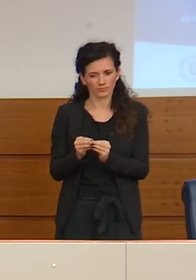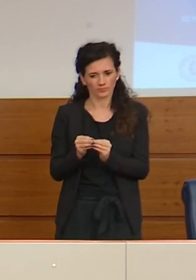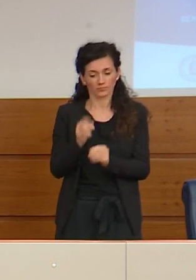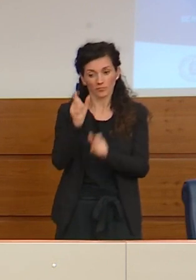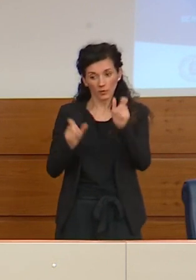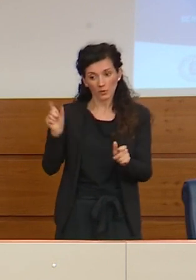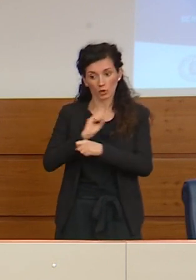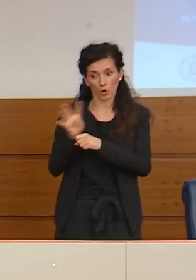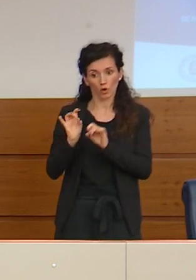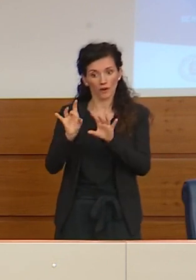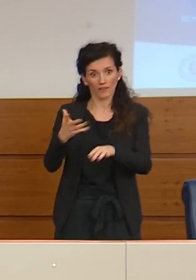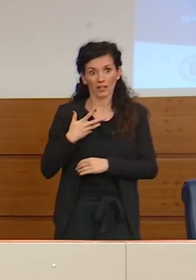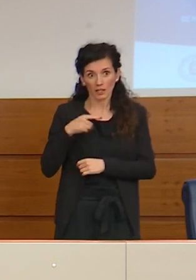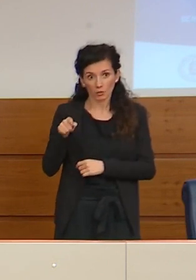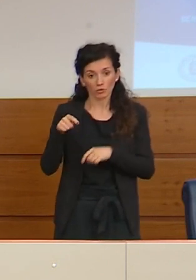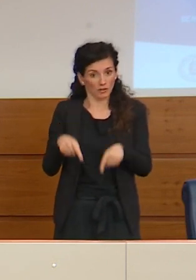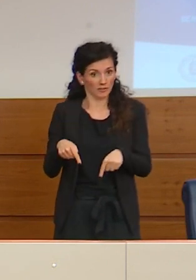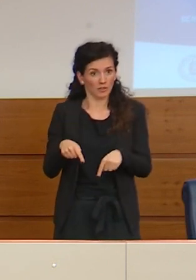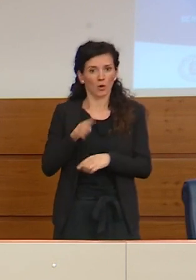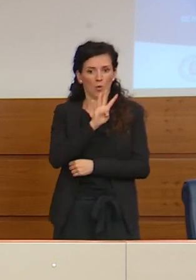42 mil 681